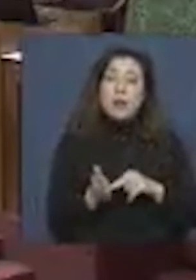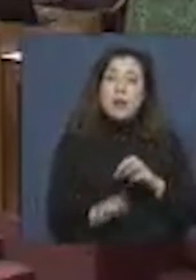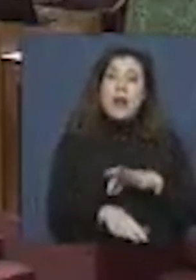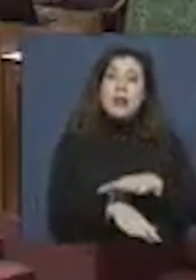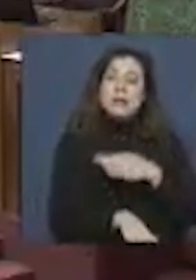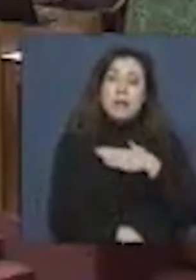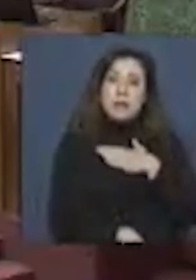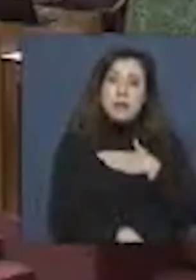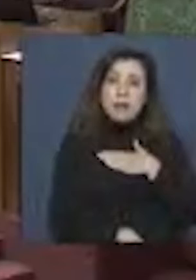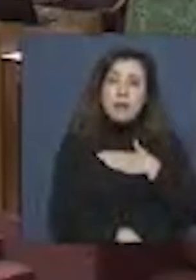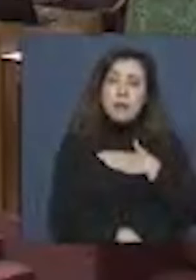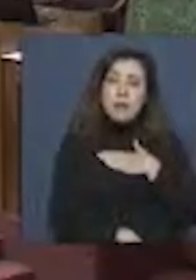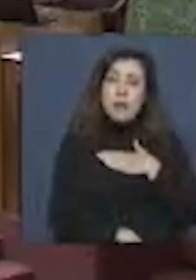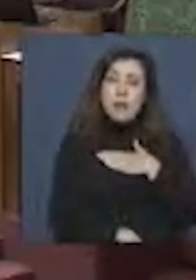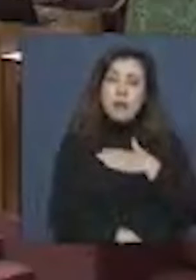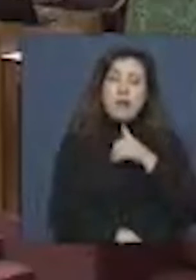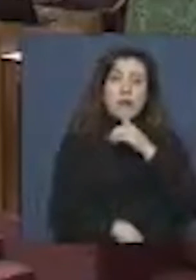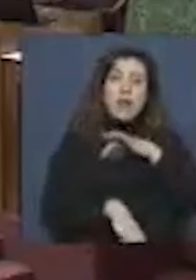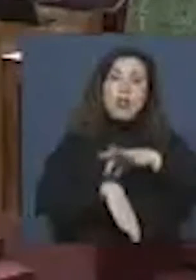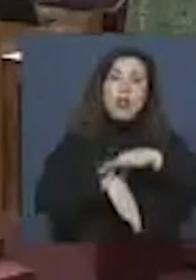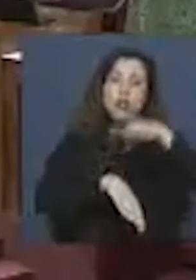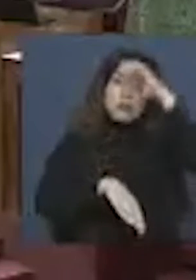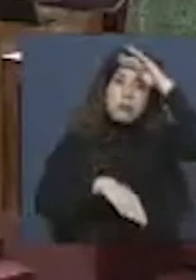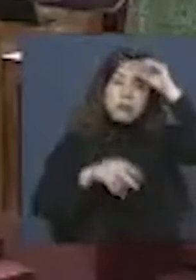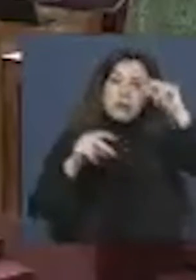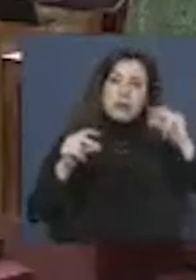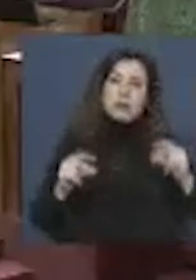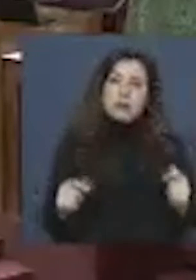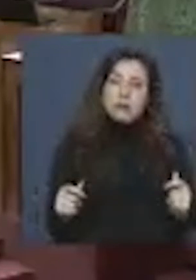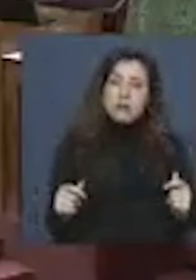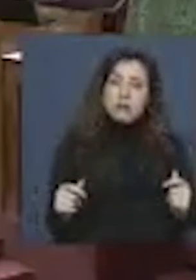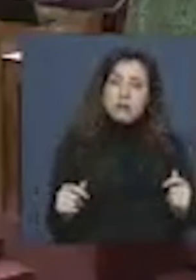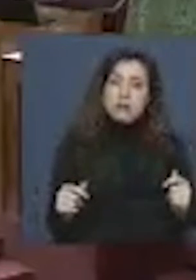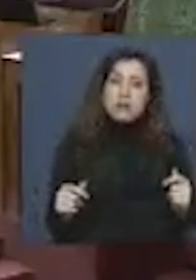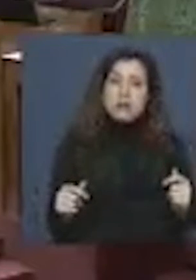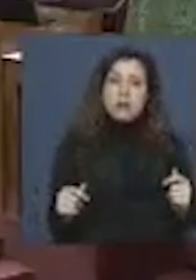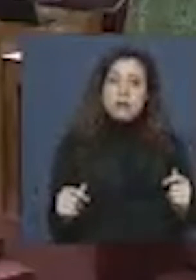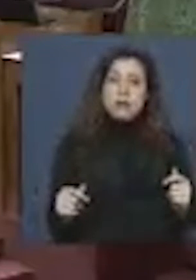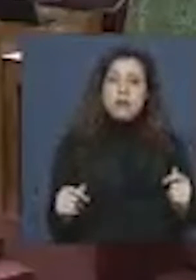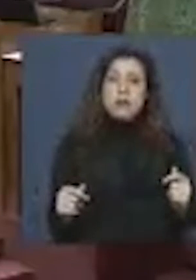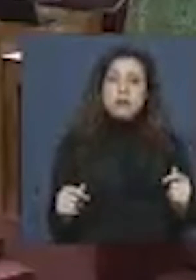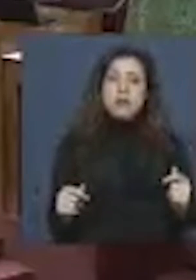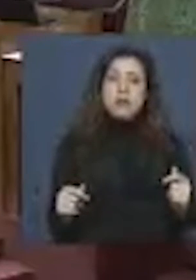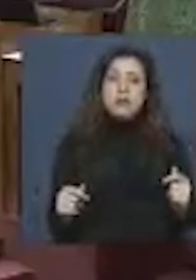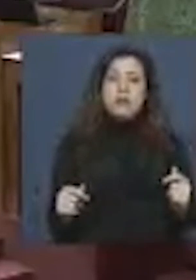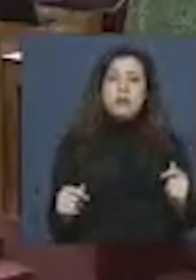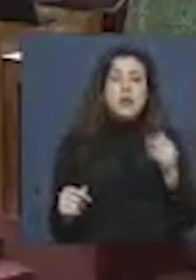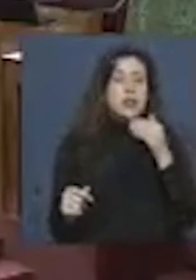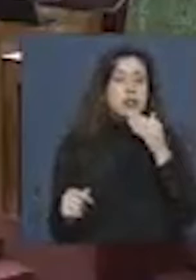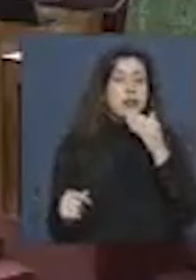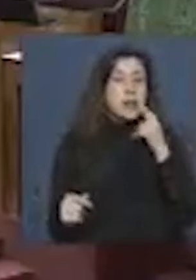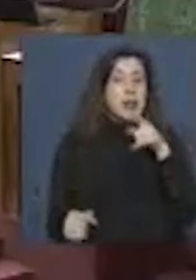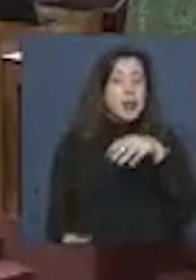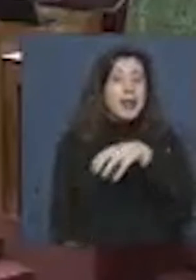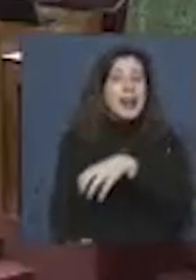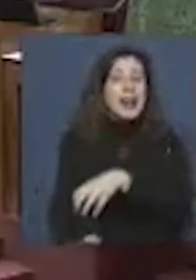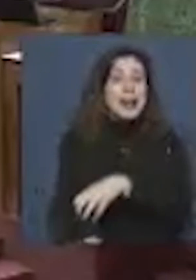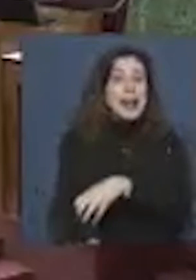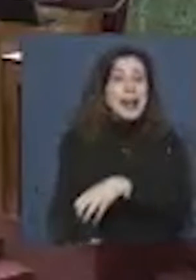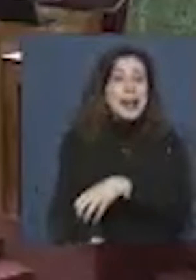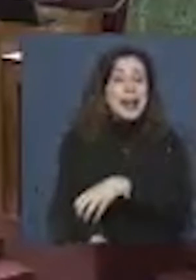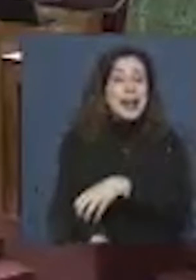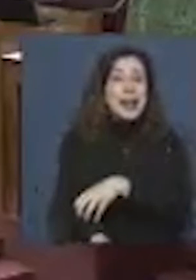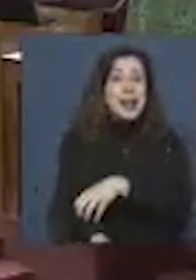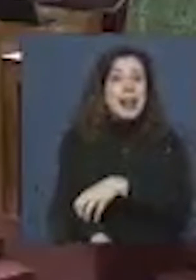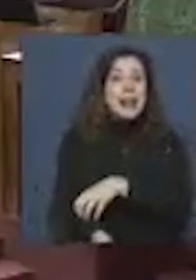salud con falta de especialistas. Quiero indicar además que es la región con la red